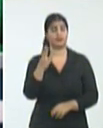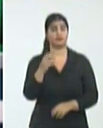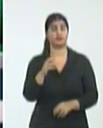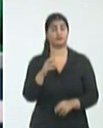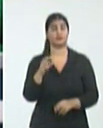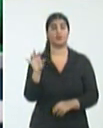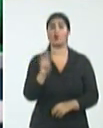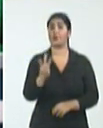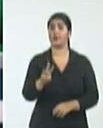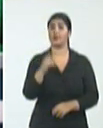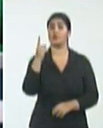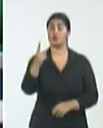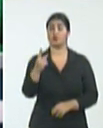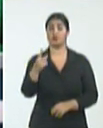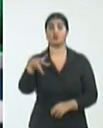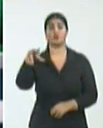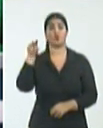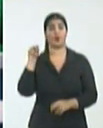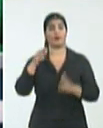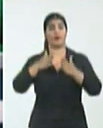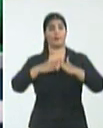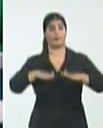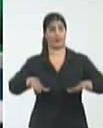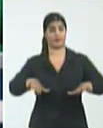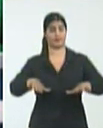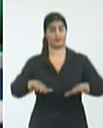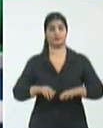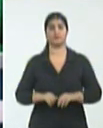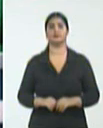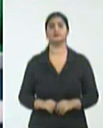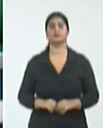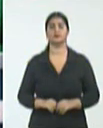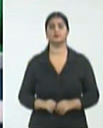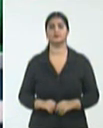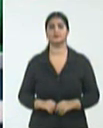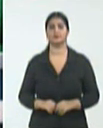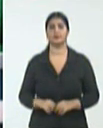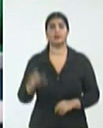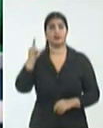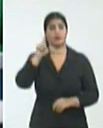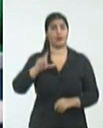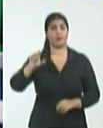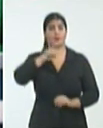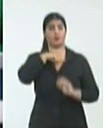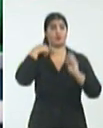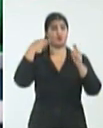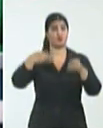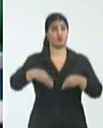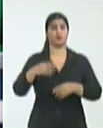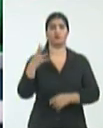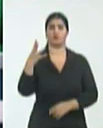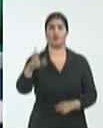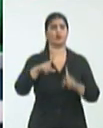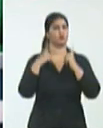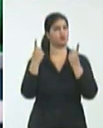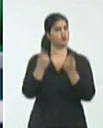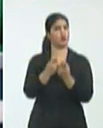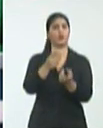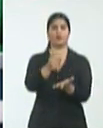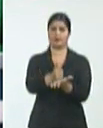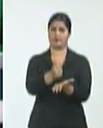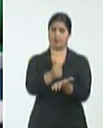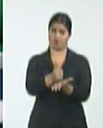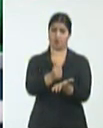Paz. En la provincia de Camagüey fallecen 4 personas, todas del municipio de Camagüey.